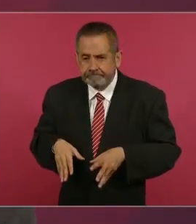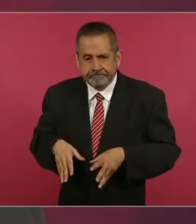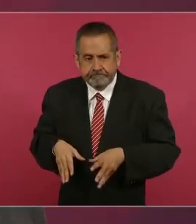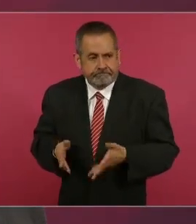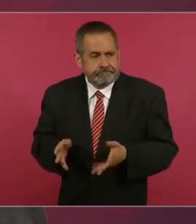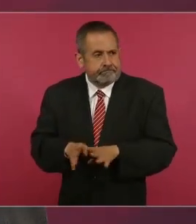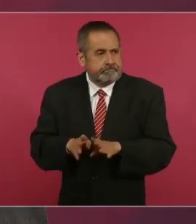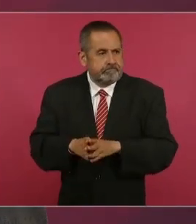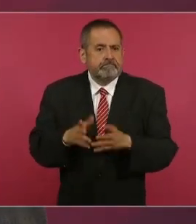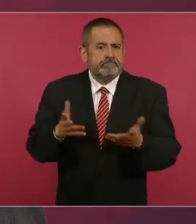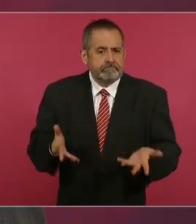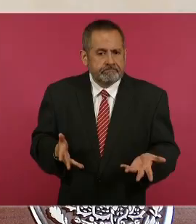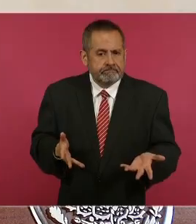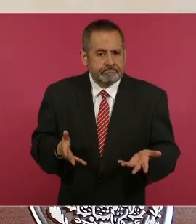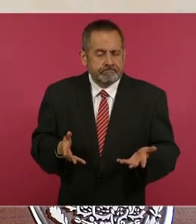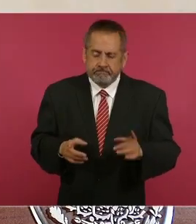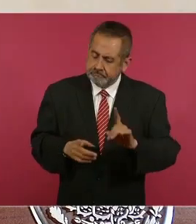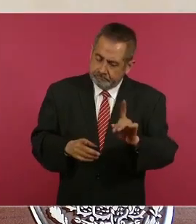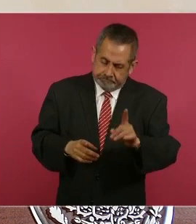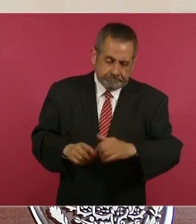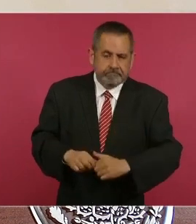¿cómo la enfrentamos?